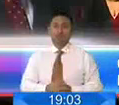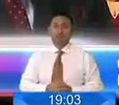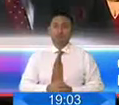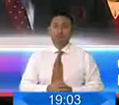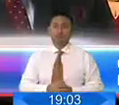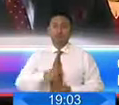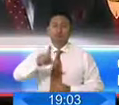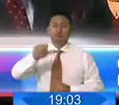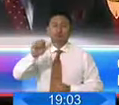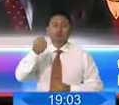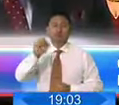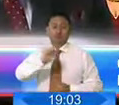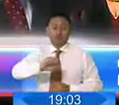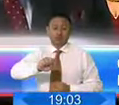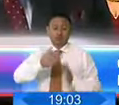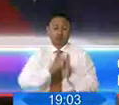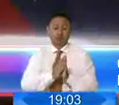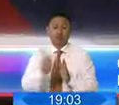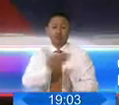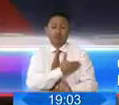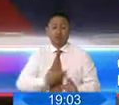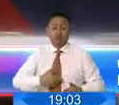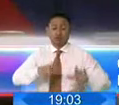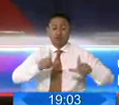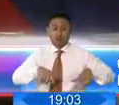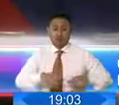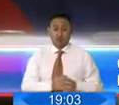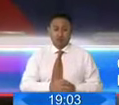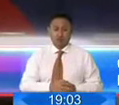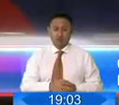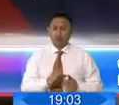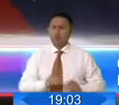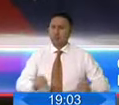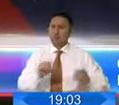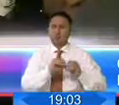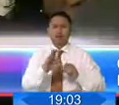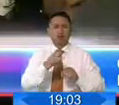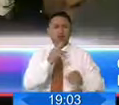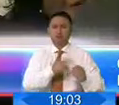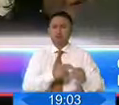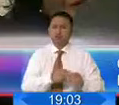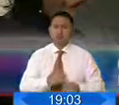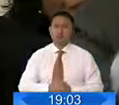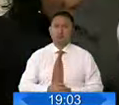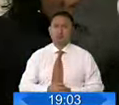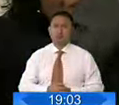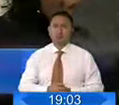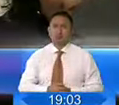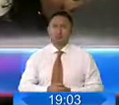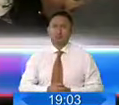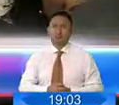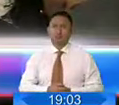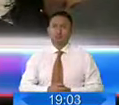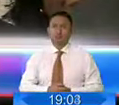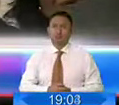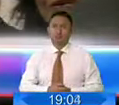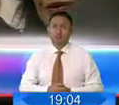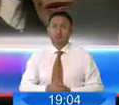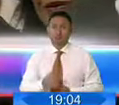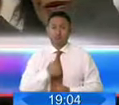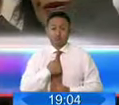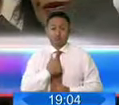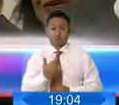Lasso exhorta al primer mandatario Lenín Moreno, mayor participación. Yo me quiero dirigir